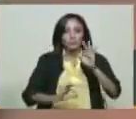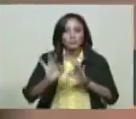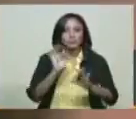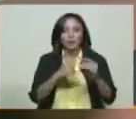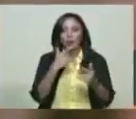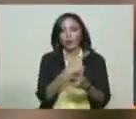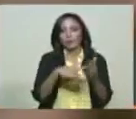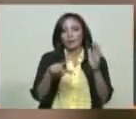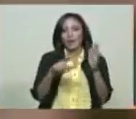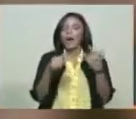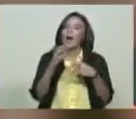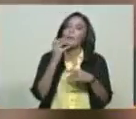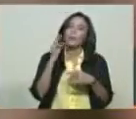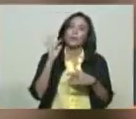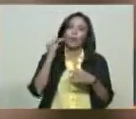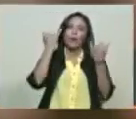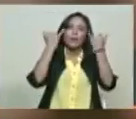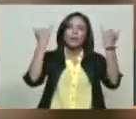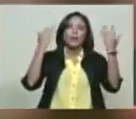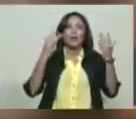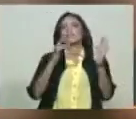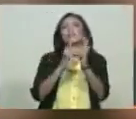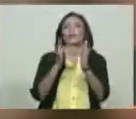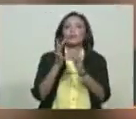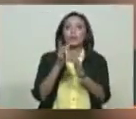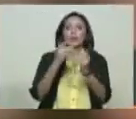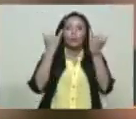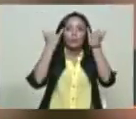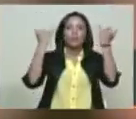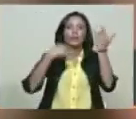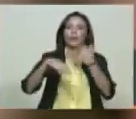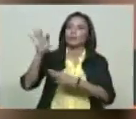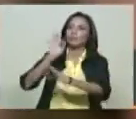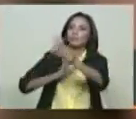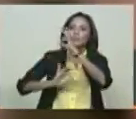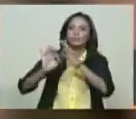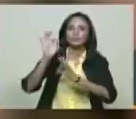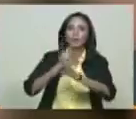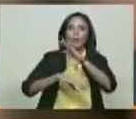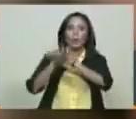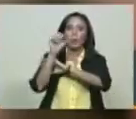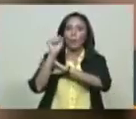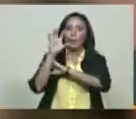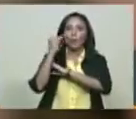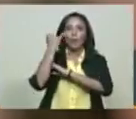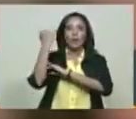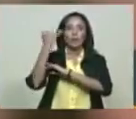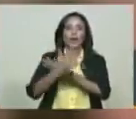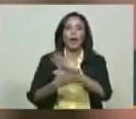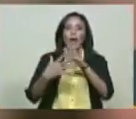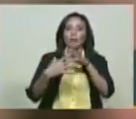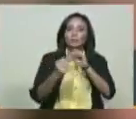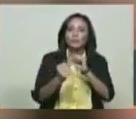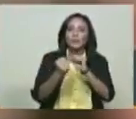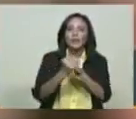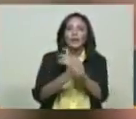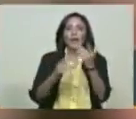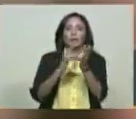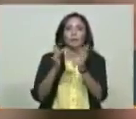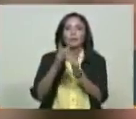auténtico de cristo el redentor de cristo nuestro señor de cristo el de los pobres el